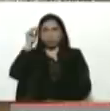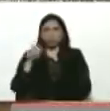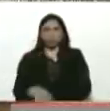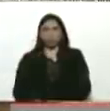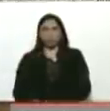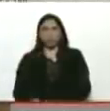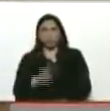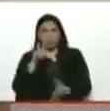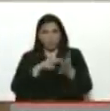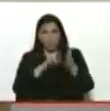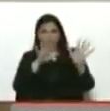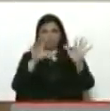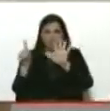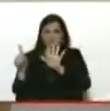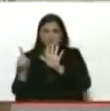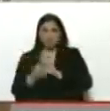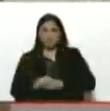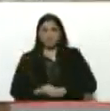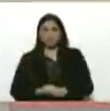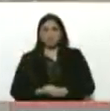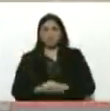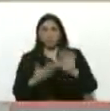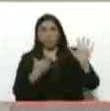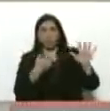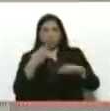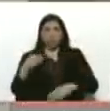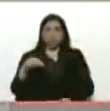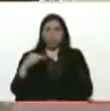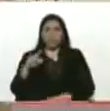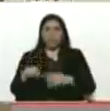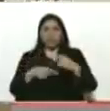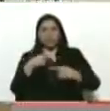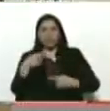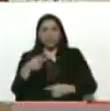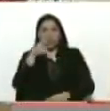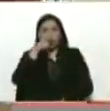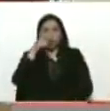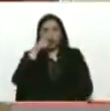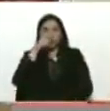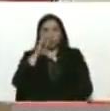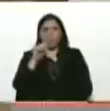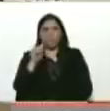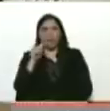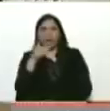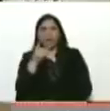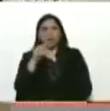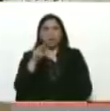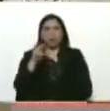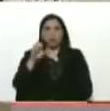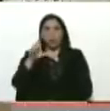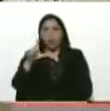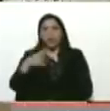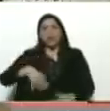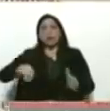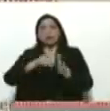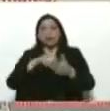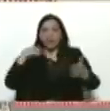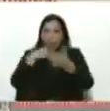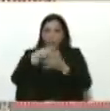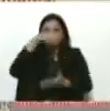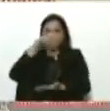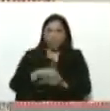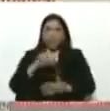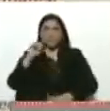En el 2016, el 8 de noviembre. Luego viene la operación Baduel, otra vez Baduel, golpe de Estado en